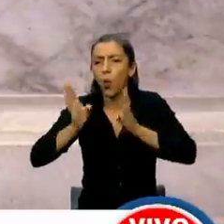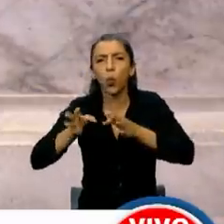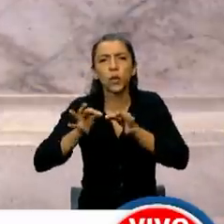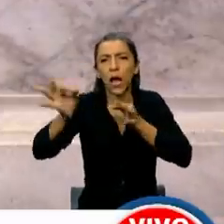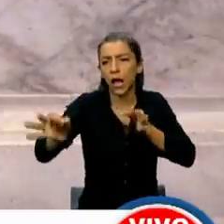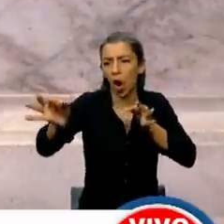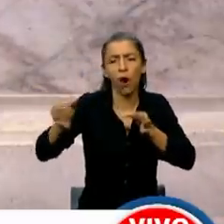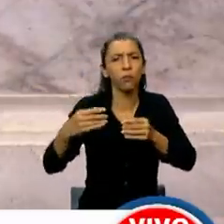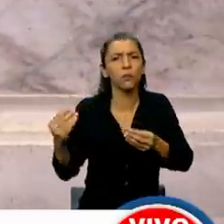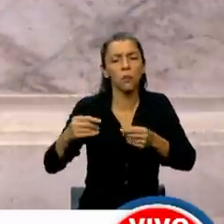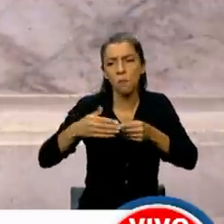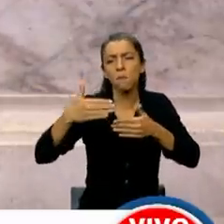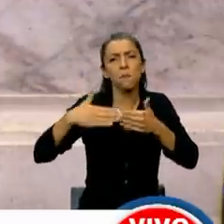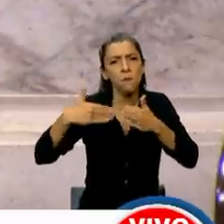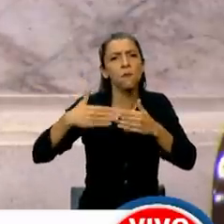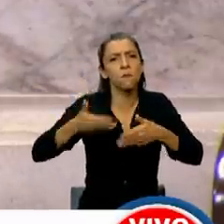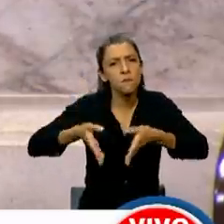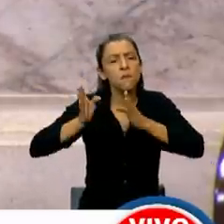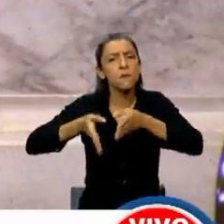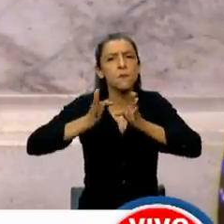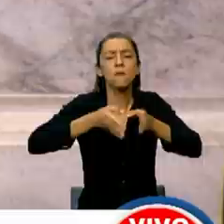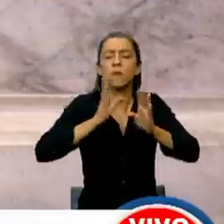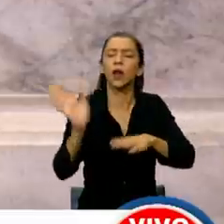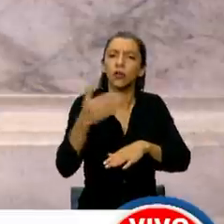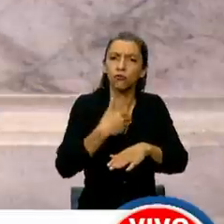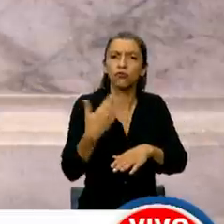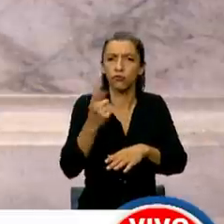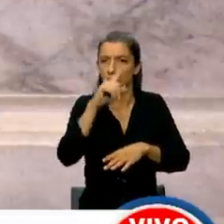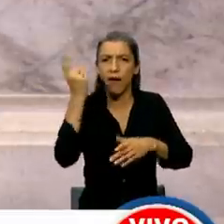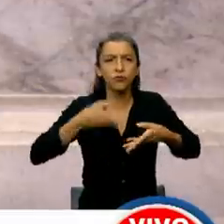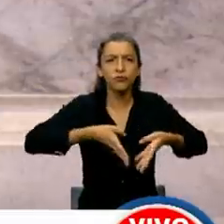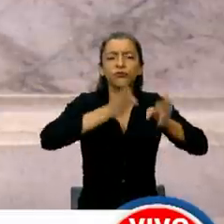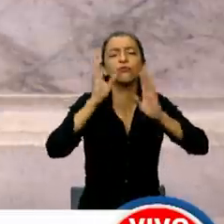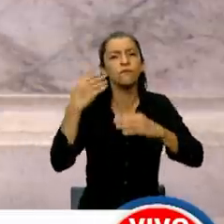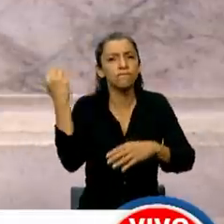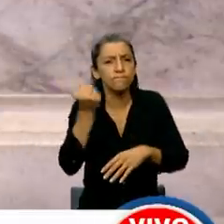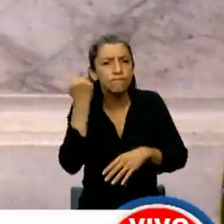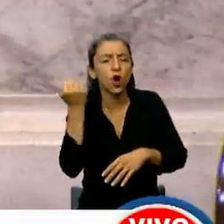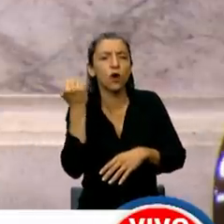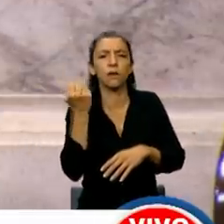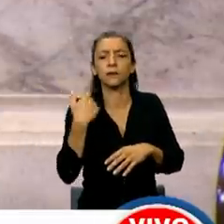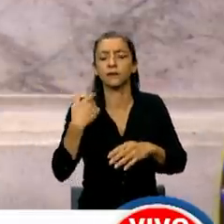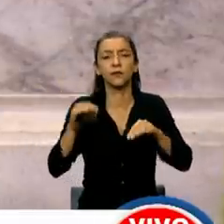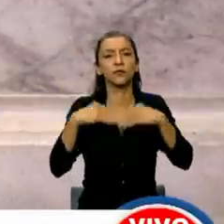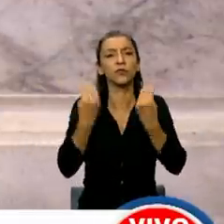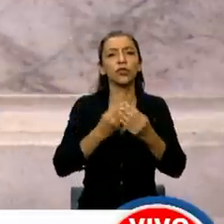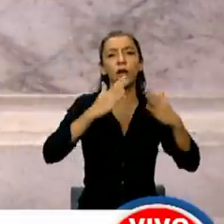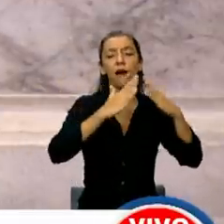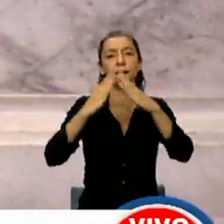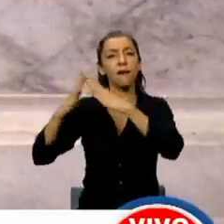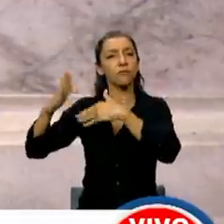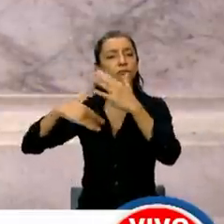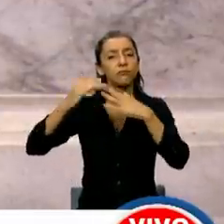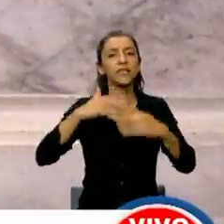adelante realidad nacional que quiere seguir viendo la madre 3000 viviendas que le vienen a asegurar